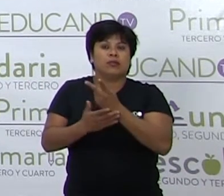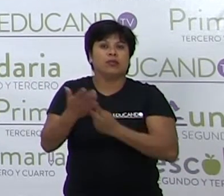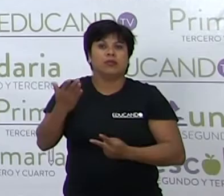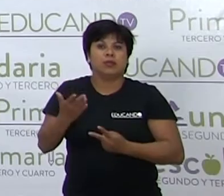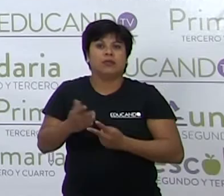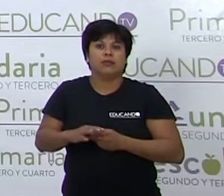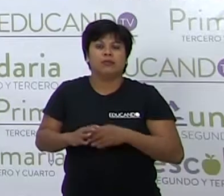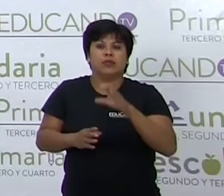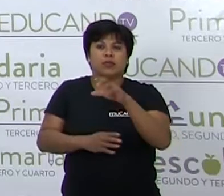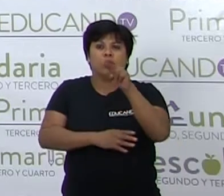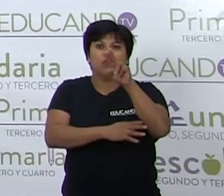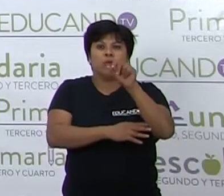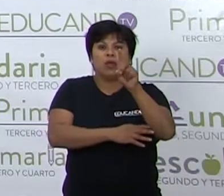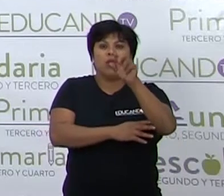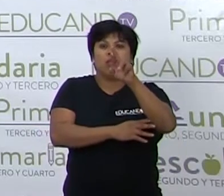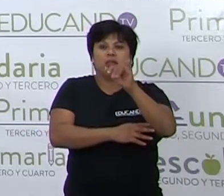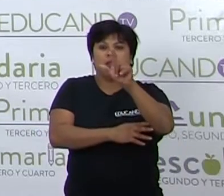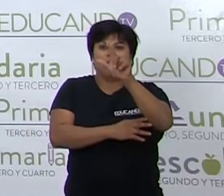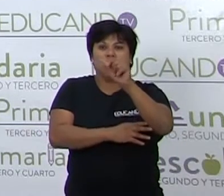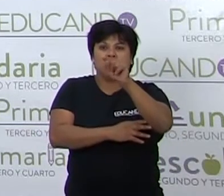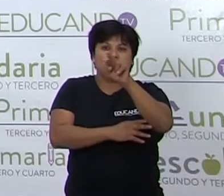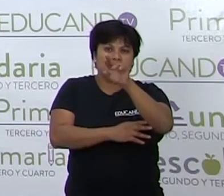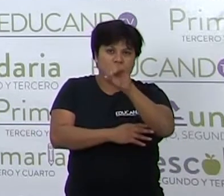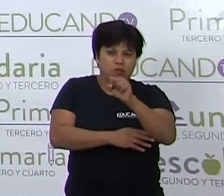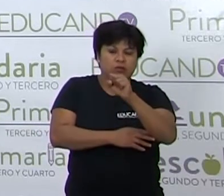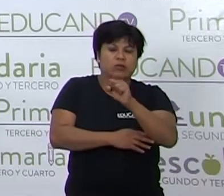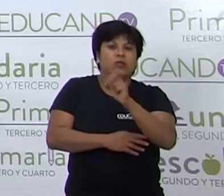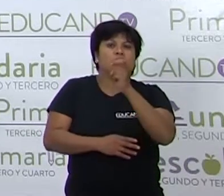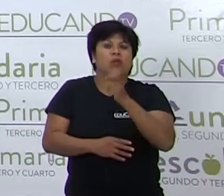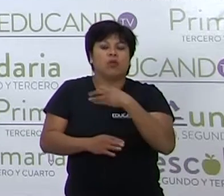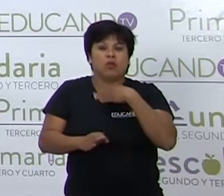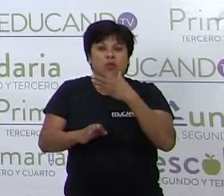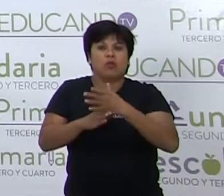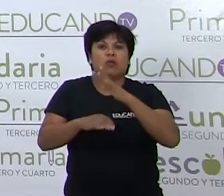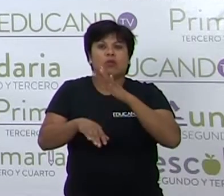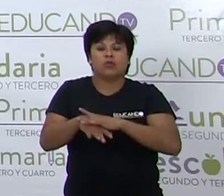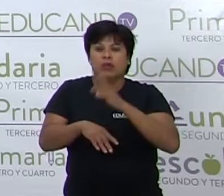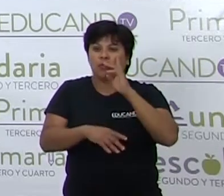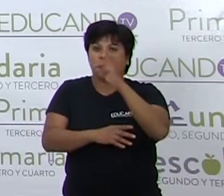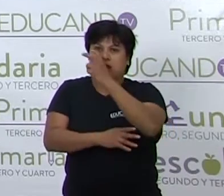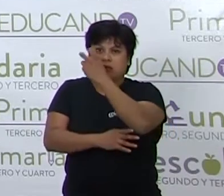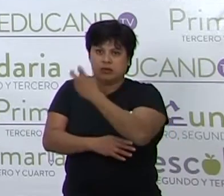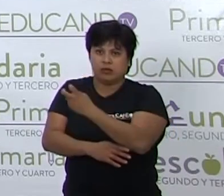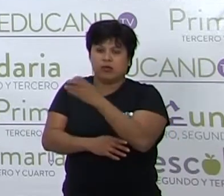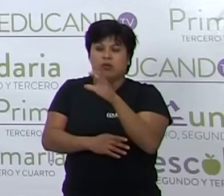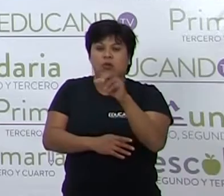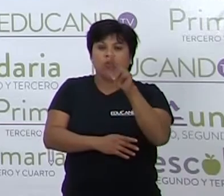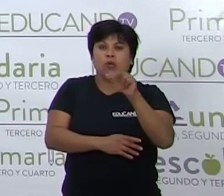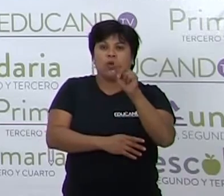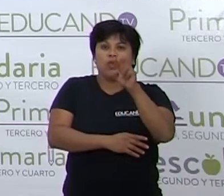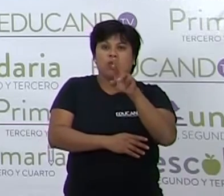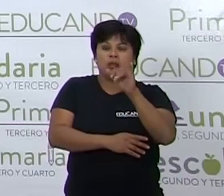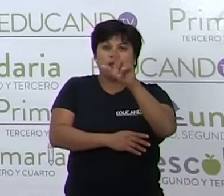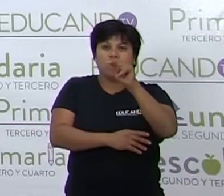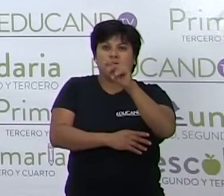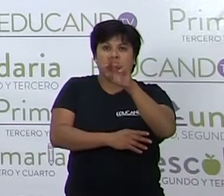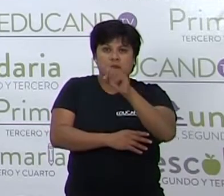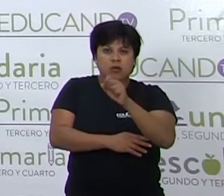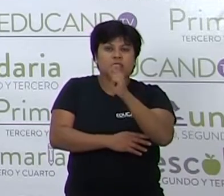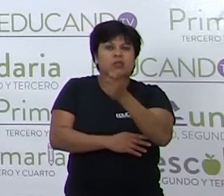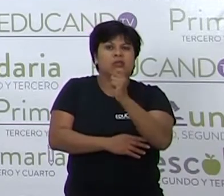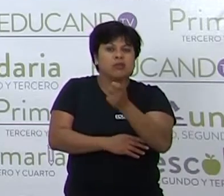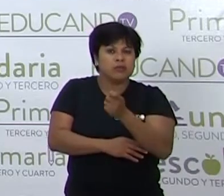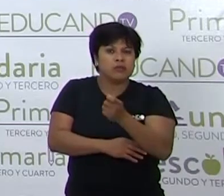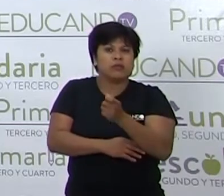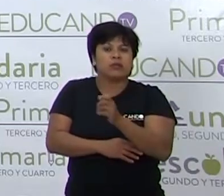plateros y hoy nos toca ver esta parte los cuadriláteros vamos así a manera de